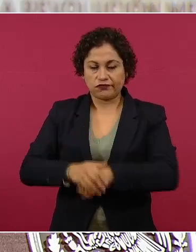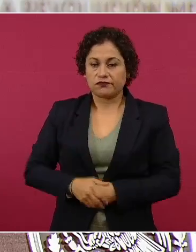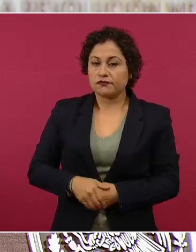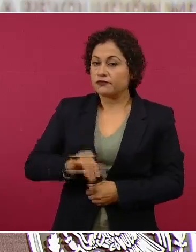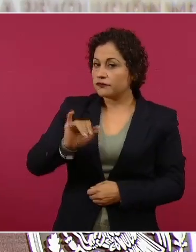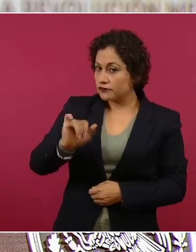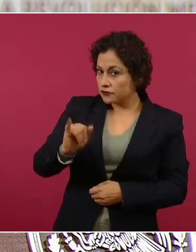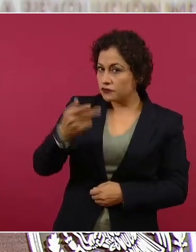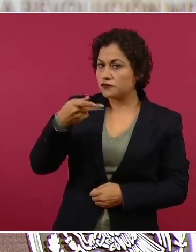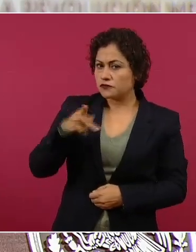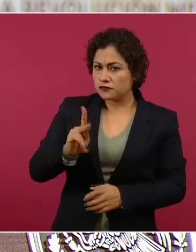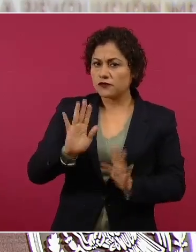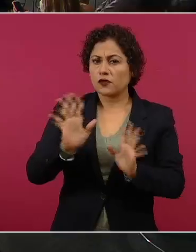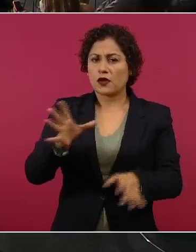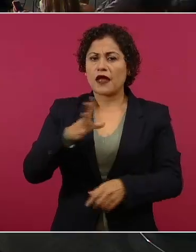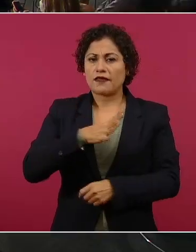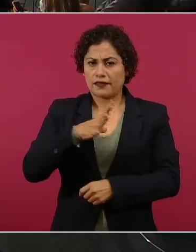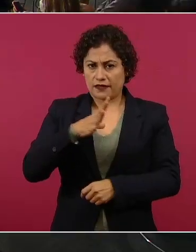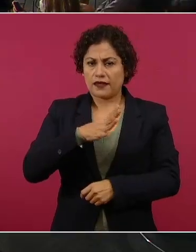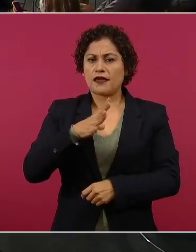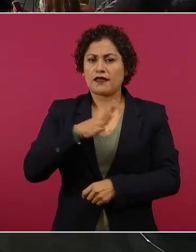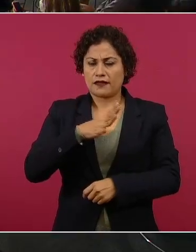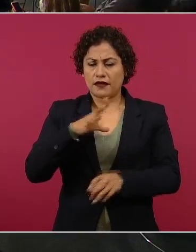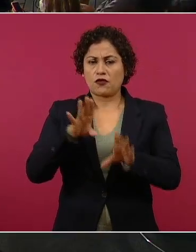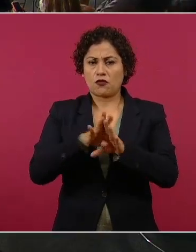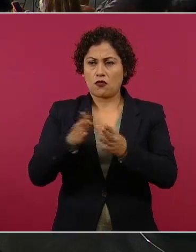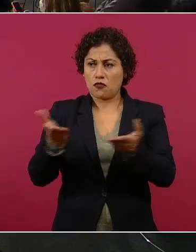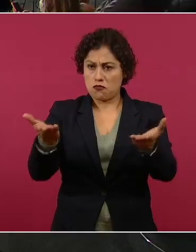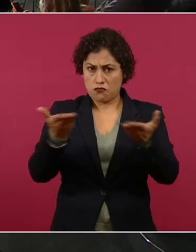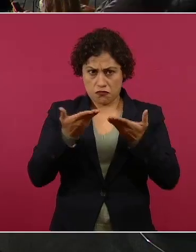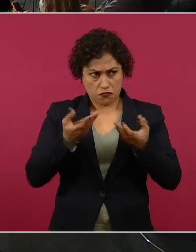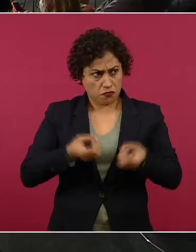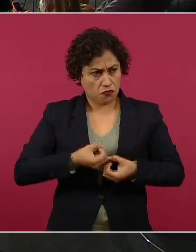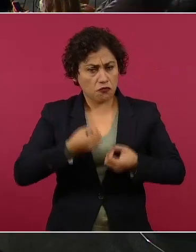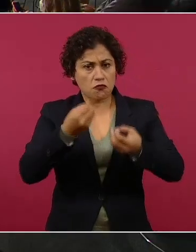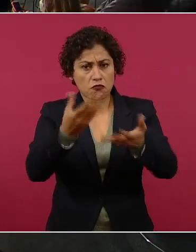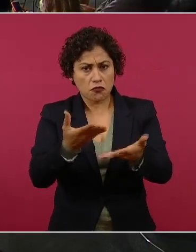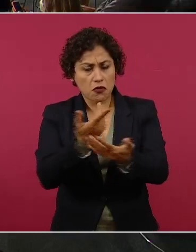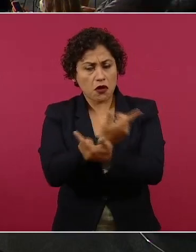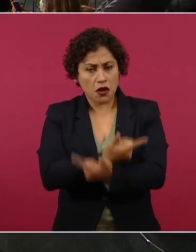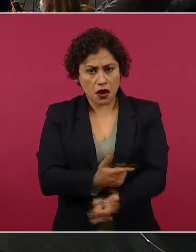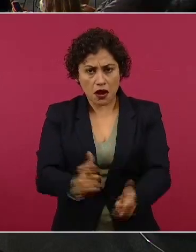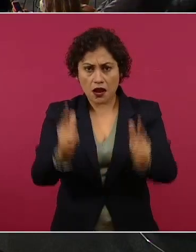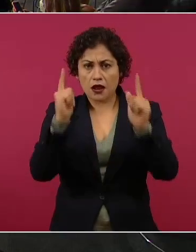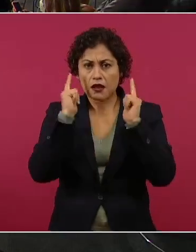de supervisión, expresión de libre